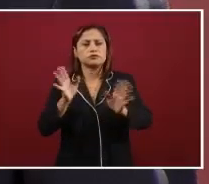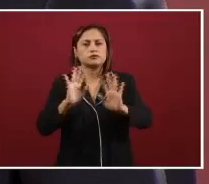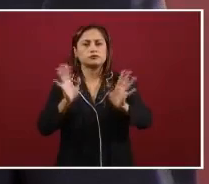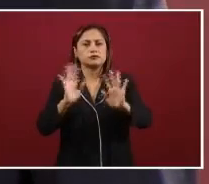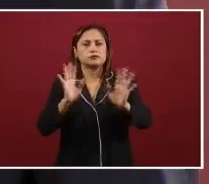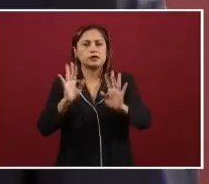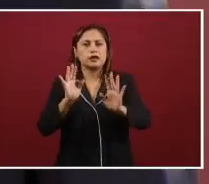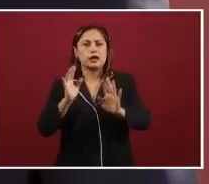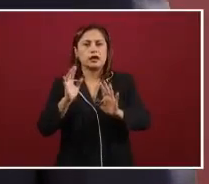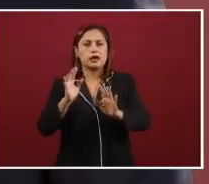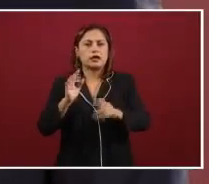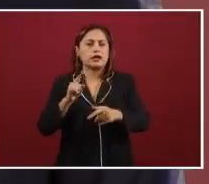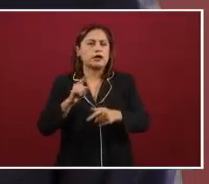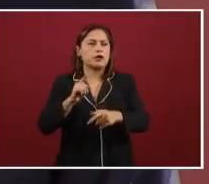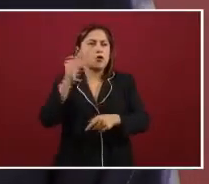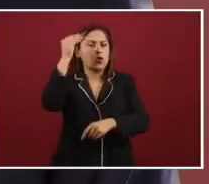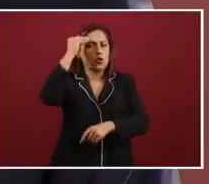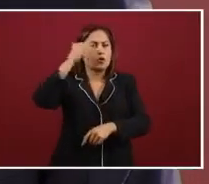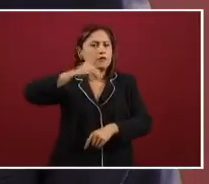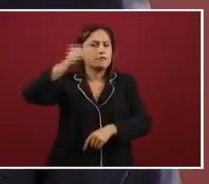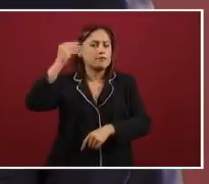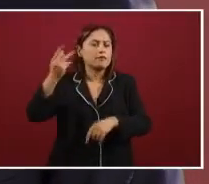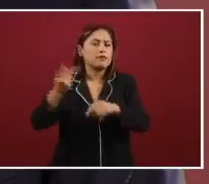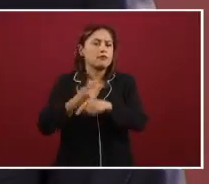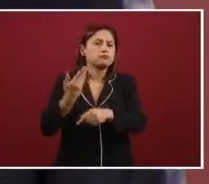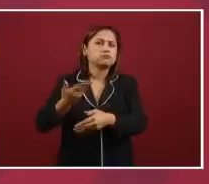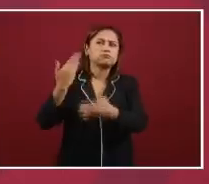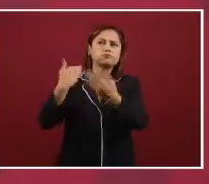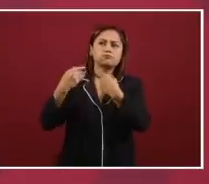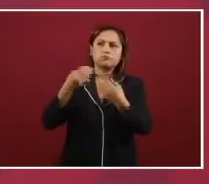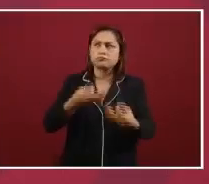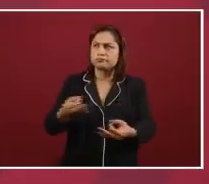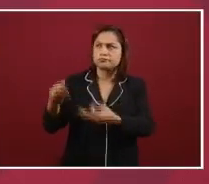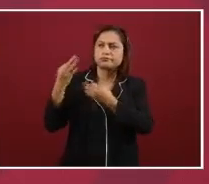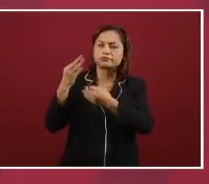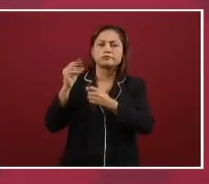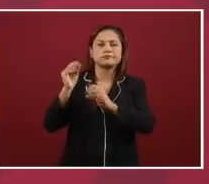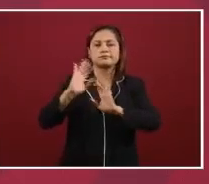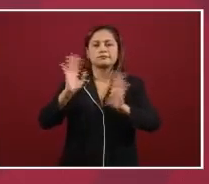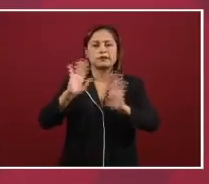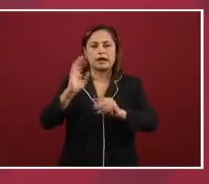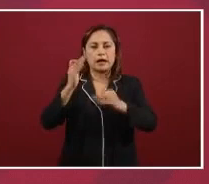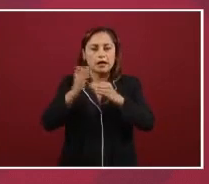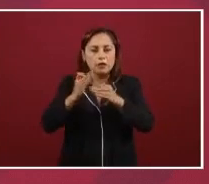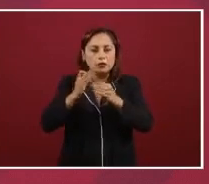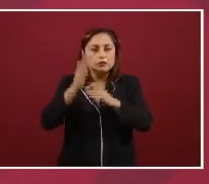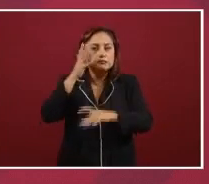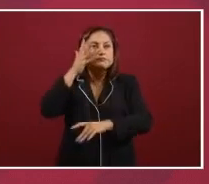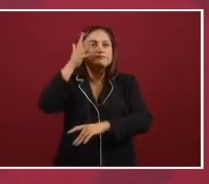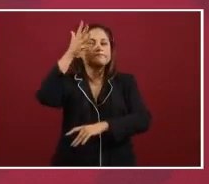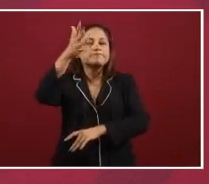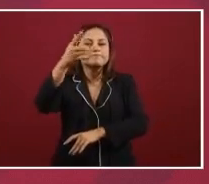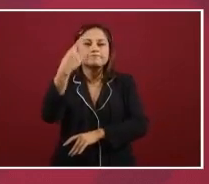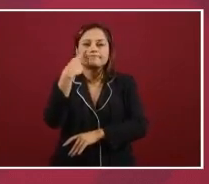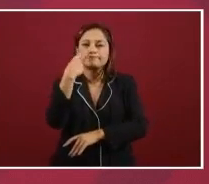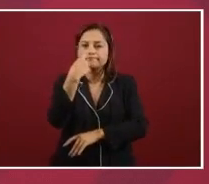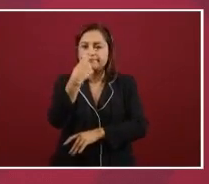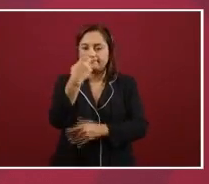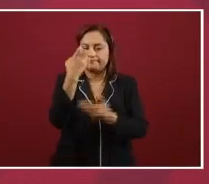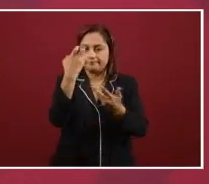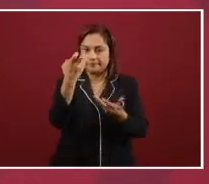hacia atrás, sino hacia adelante, y que este punto final